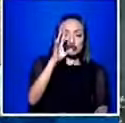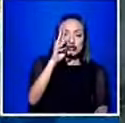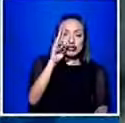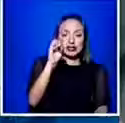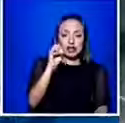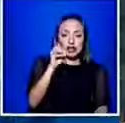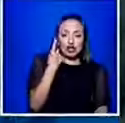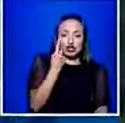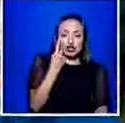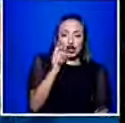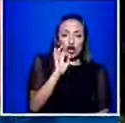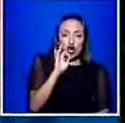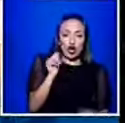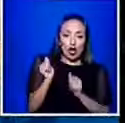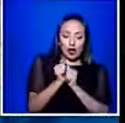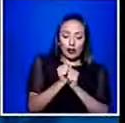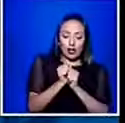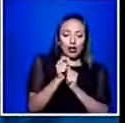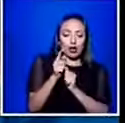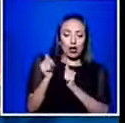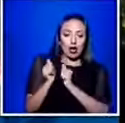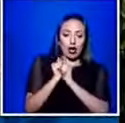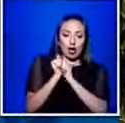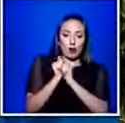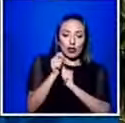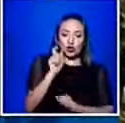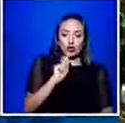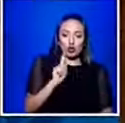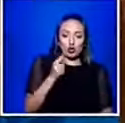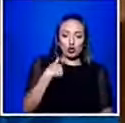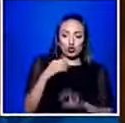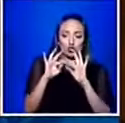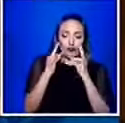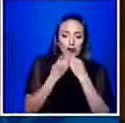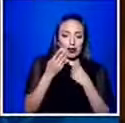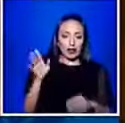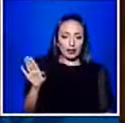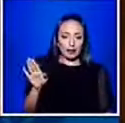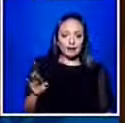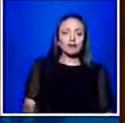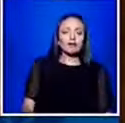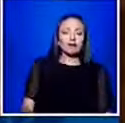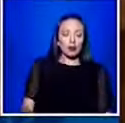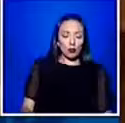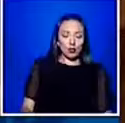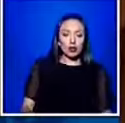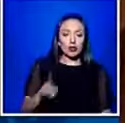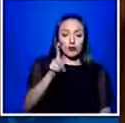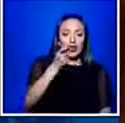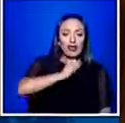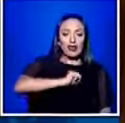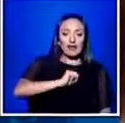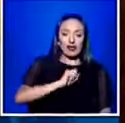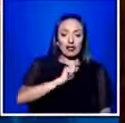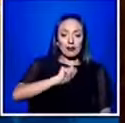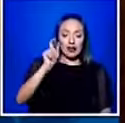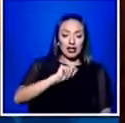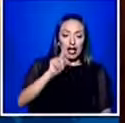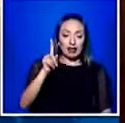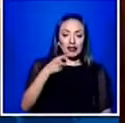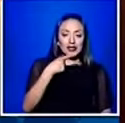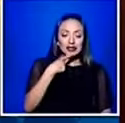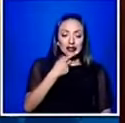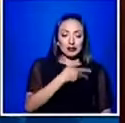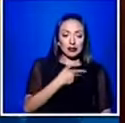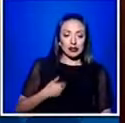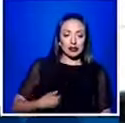ingresaron solos o acompañados por personas que no eran sus familiares. Desde las organizaciones que defienden a los migrantes, piden que el